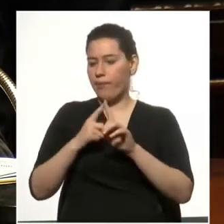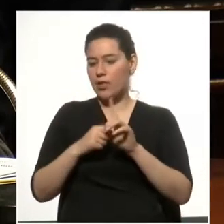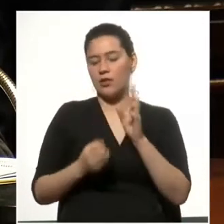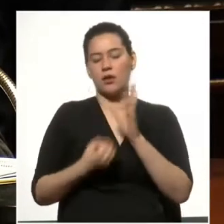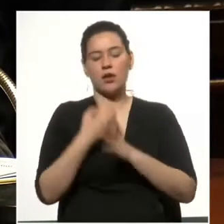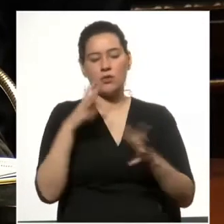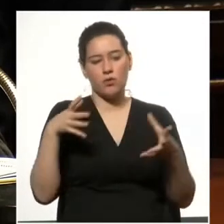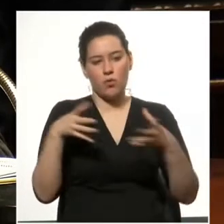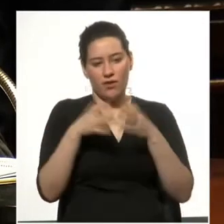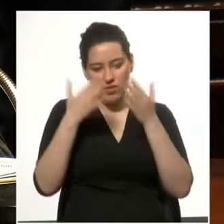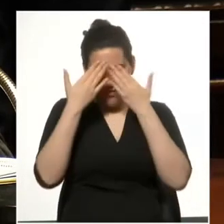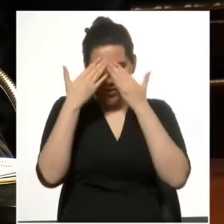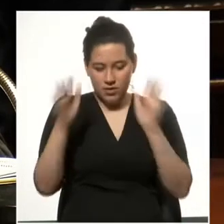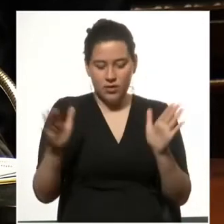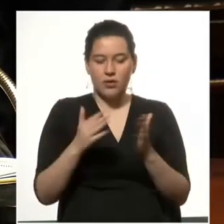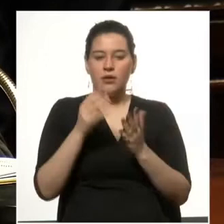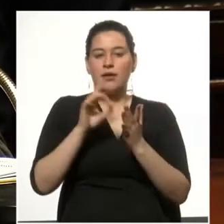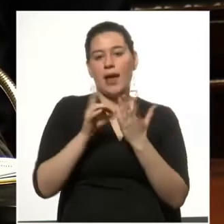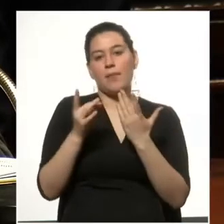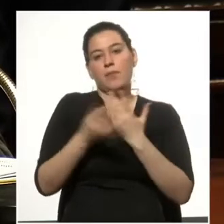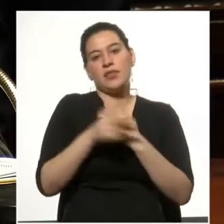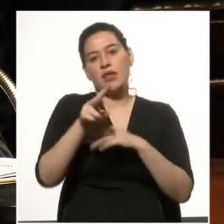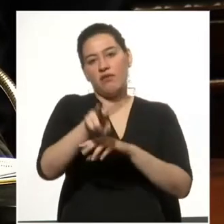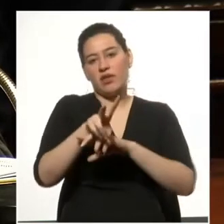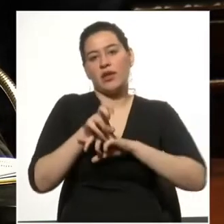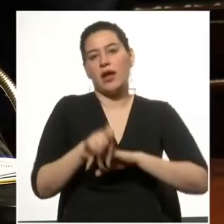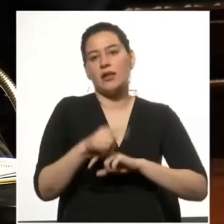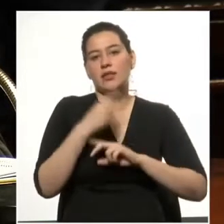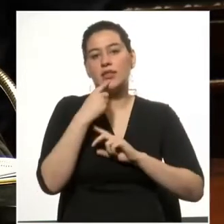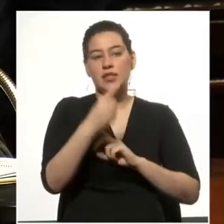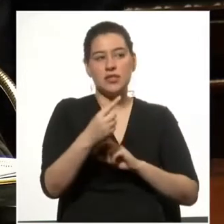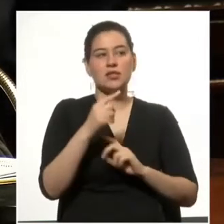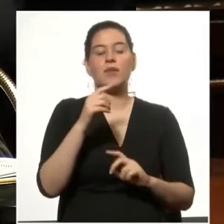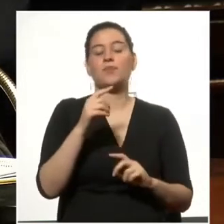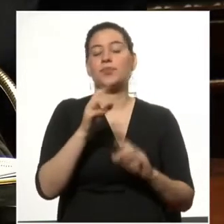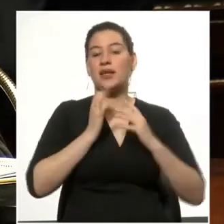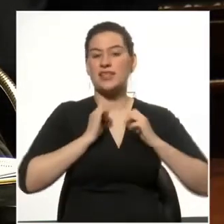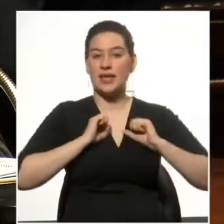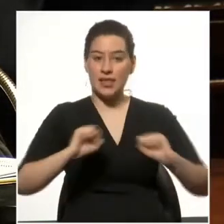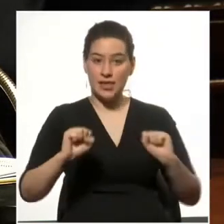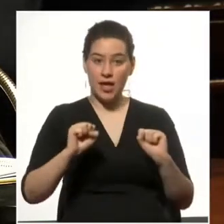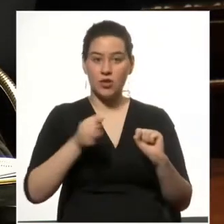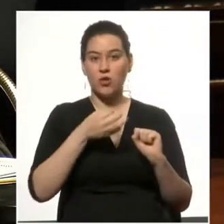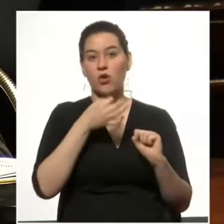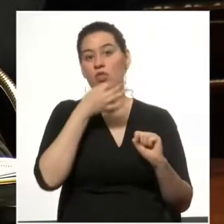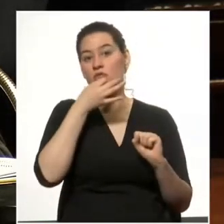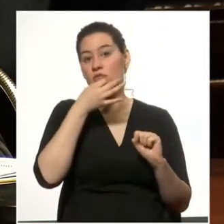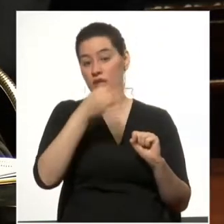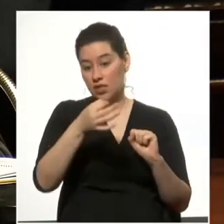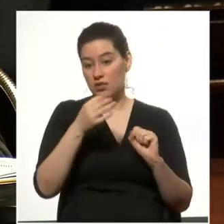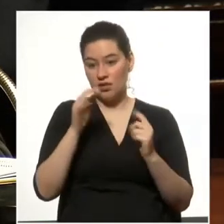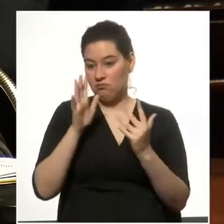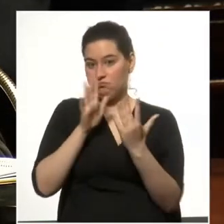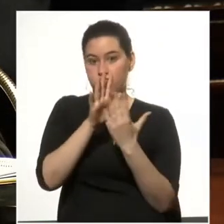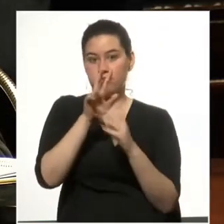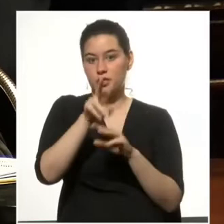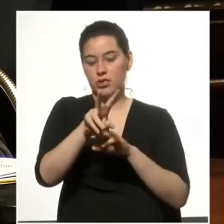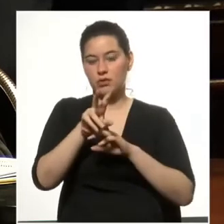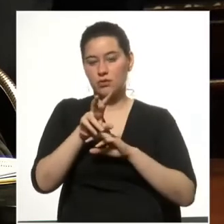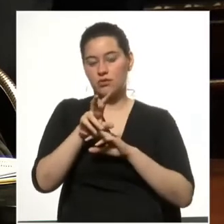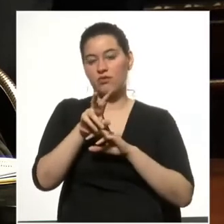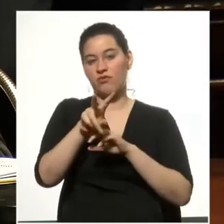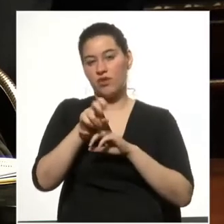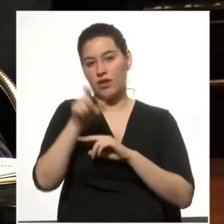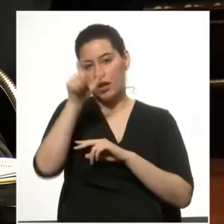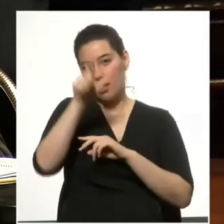En la carpeta fiscal figura que el doctor Miguel Ángel Toma declara ante el fiscal Morosoli que